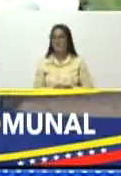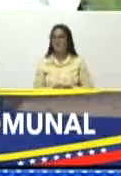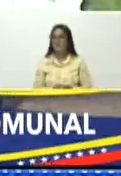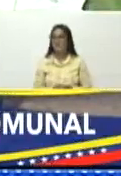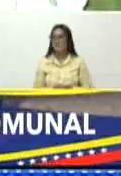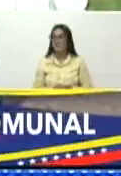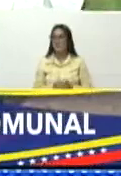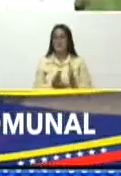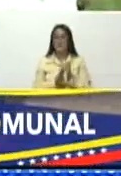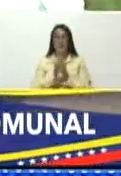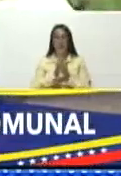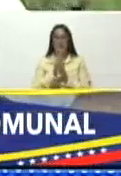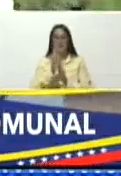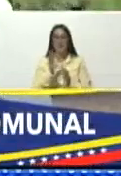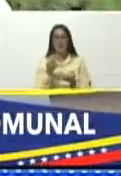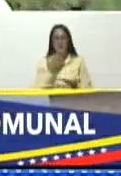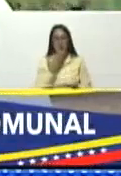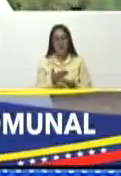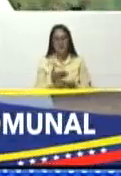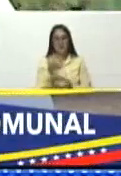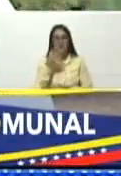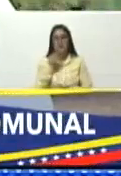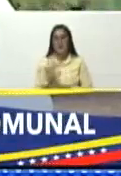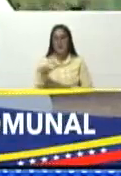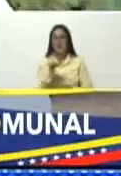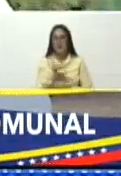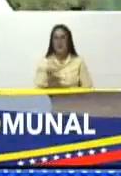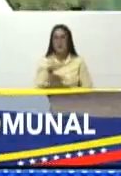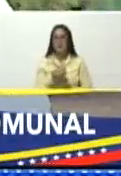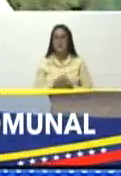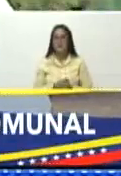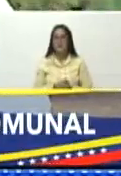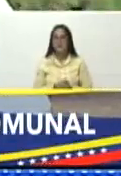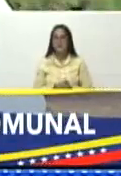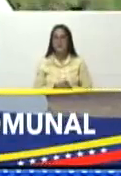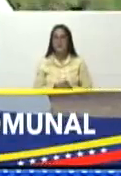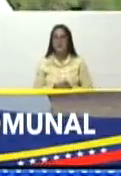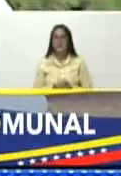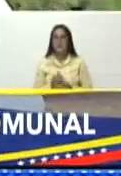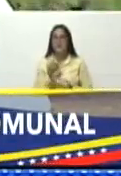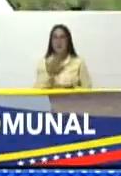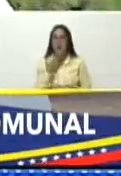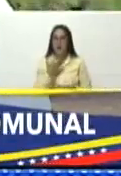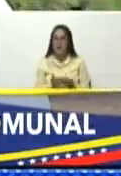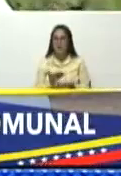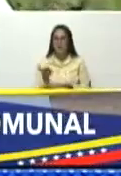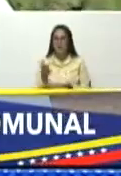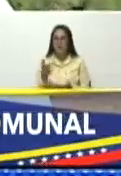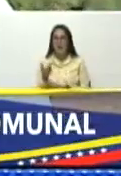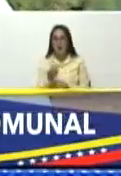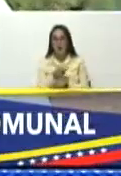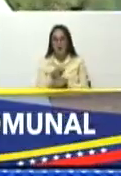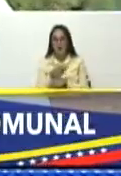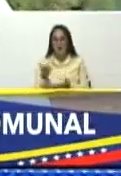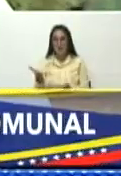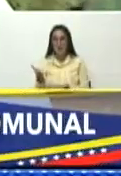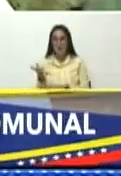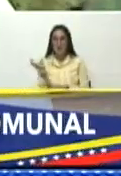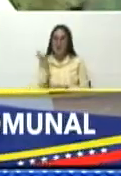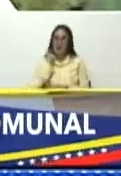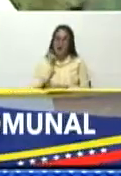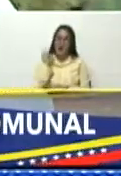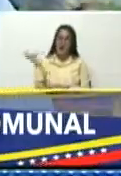por crecer. Les doy las gracias al pueblo. Bueno, te doy las gracias, la cava, fue mayor, compañeras,